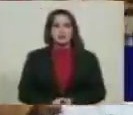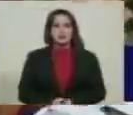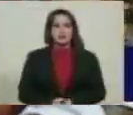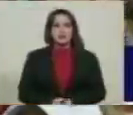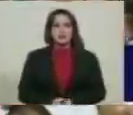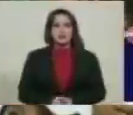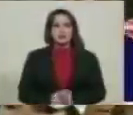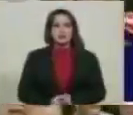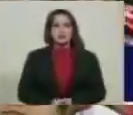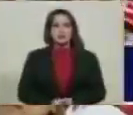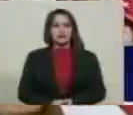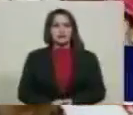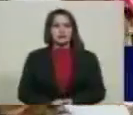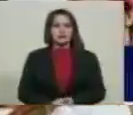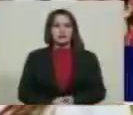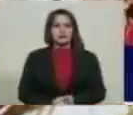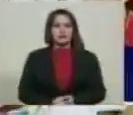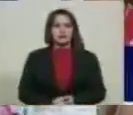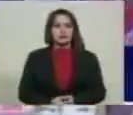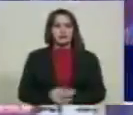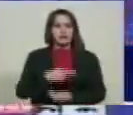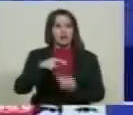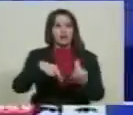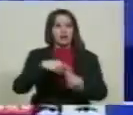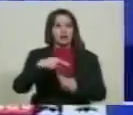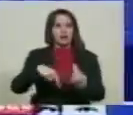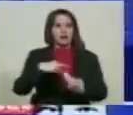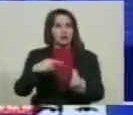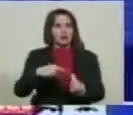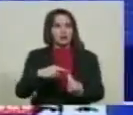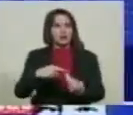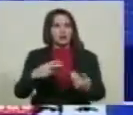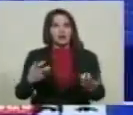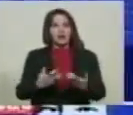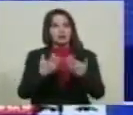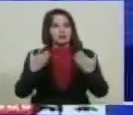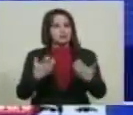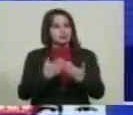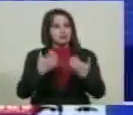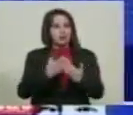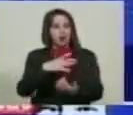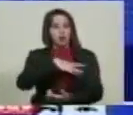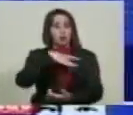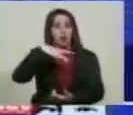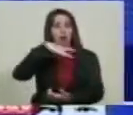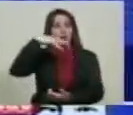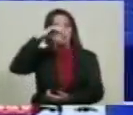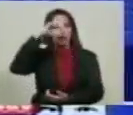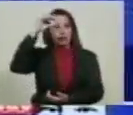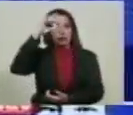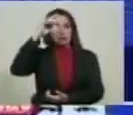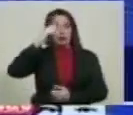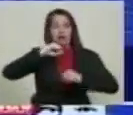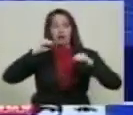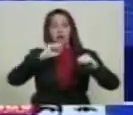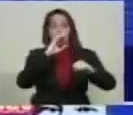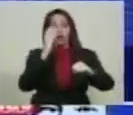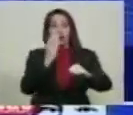Y para defender la revolución se defiende con una sola arma, más poderosa que 1000 cohetes